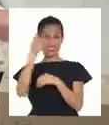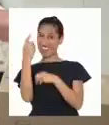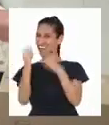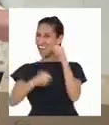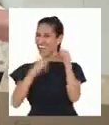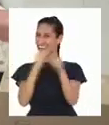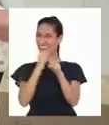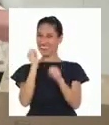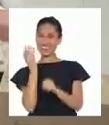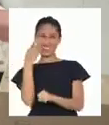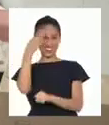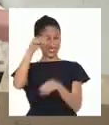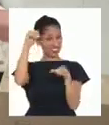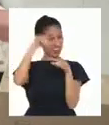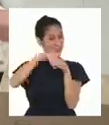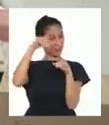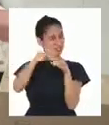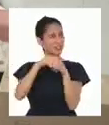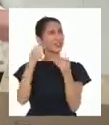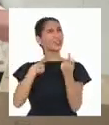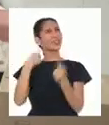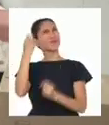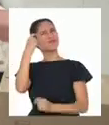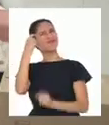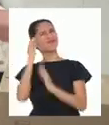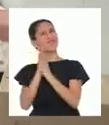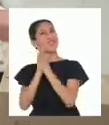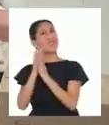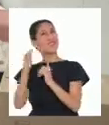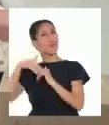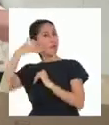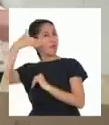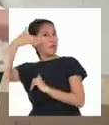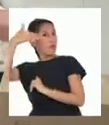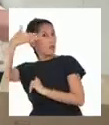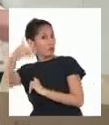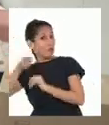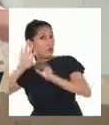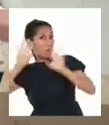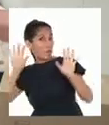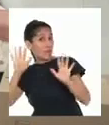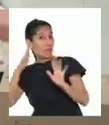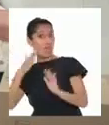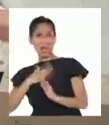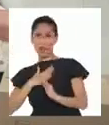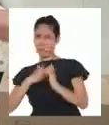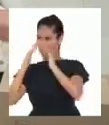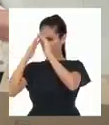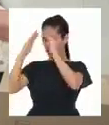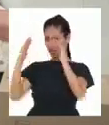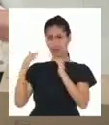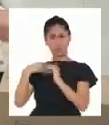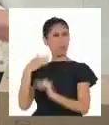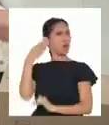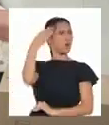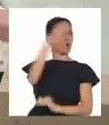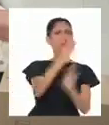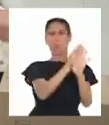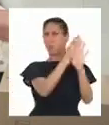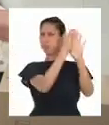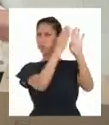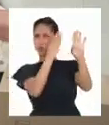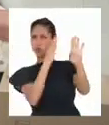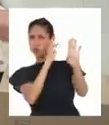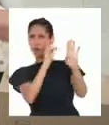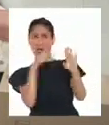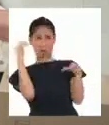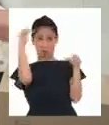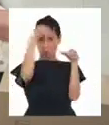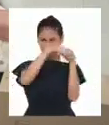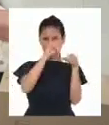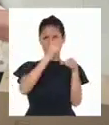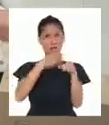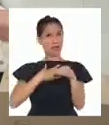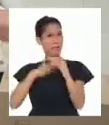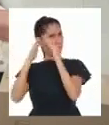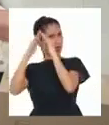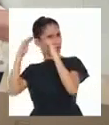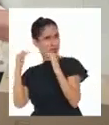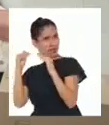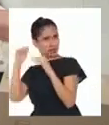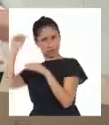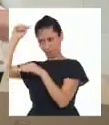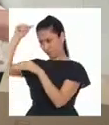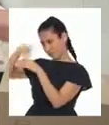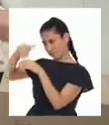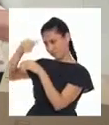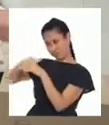futuro votaremos desde nuestras casas o en el celular. Y también me da mucha curiosidad saber algo. ¿Cómo habrán sido